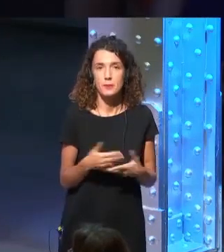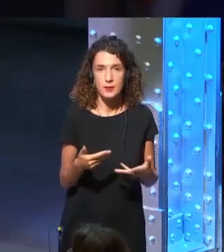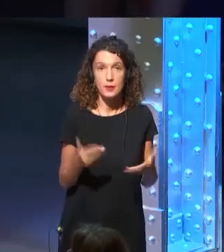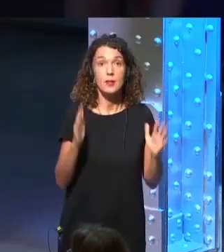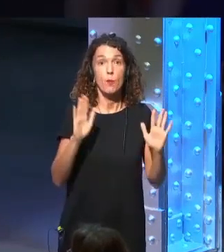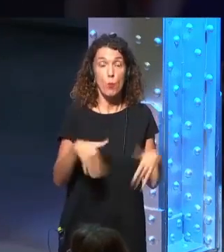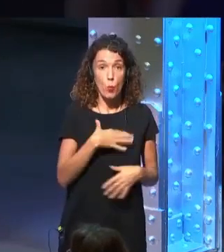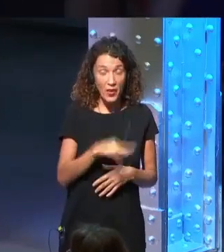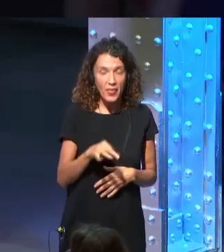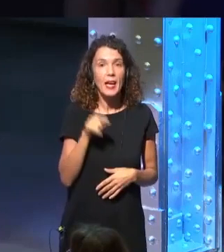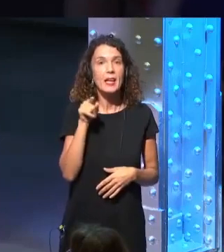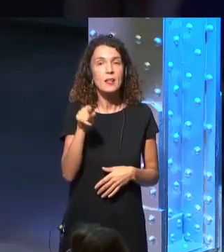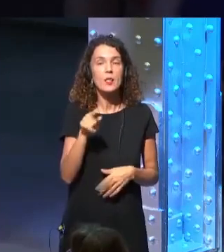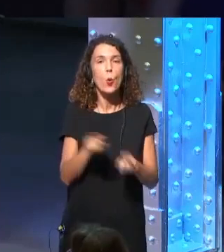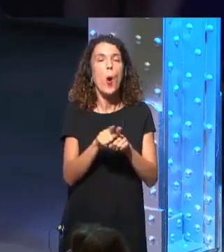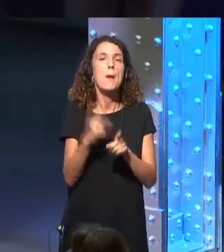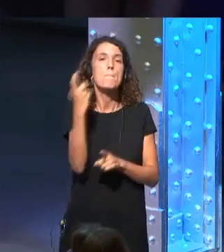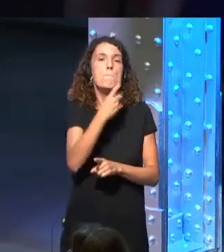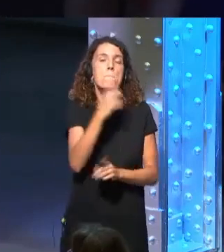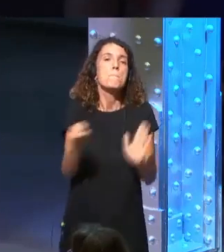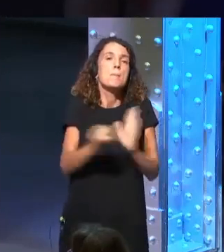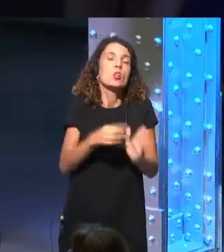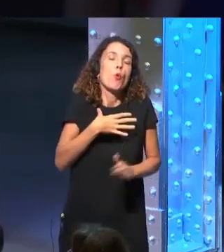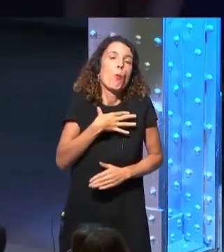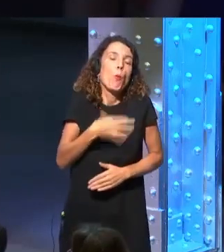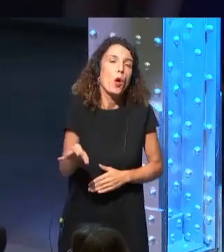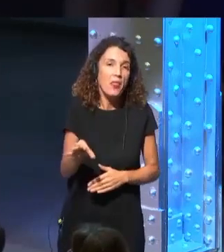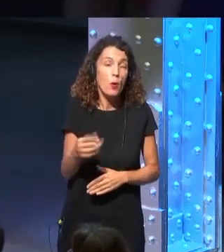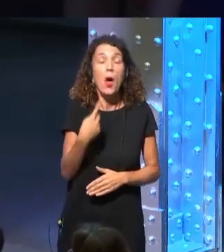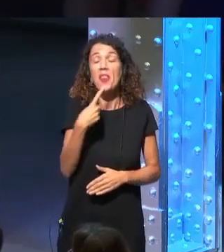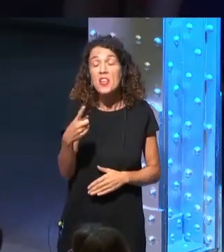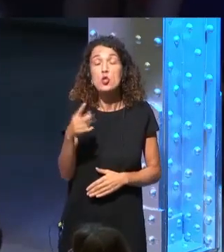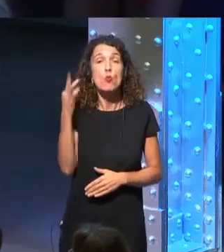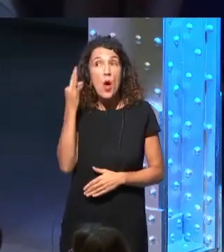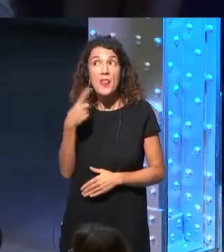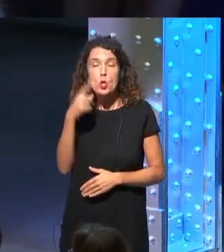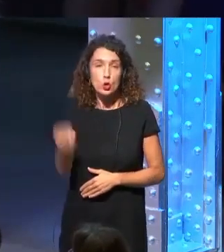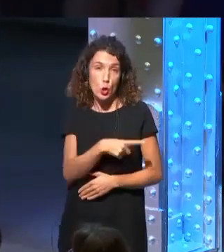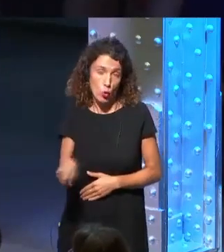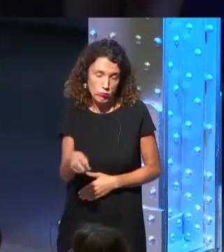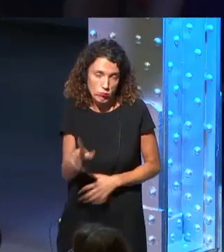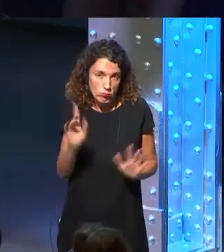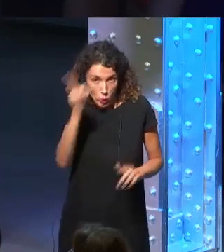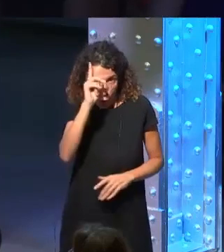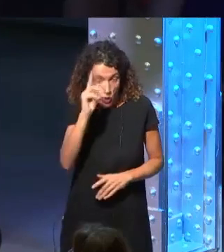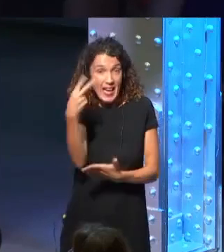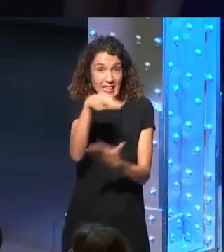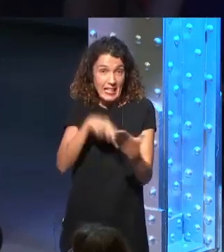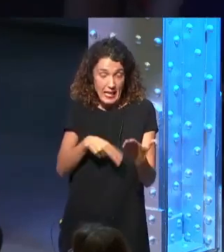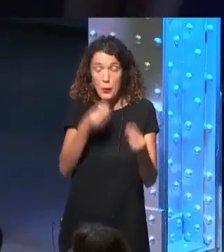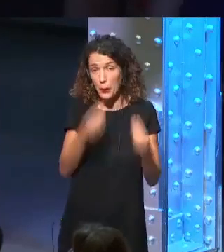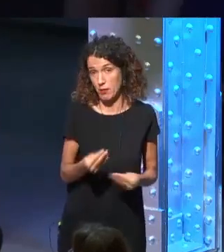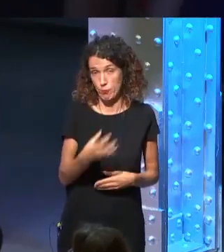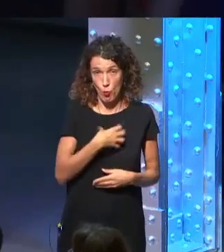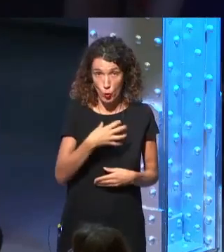es quizá también un mito esto, quizá tampoco lo haya dicho exactamente. Yo no lo he podido leer tampoco muy bien,